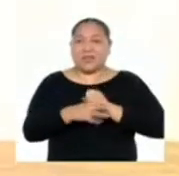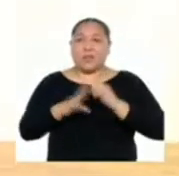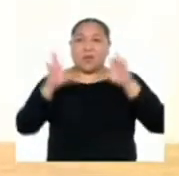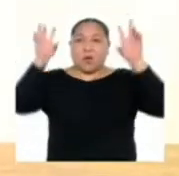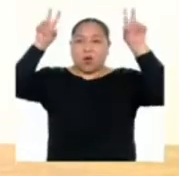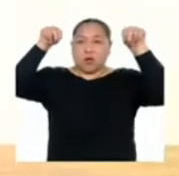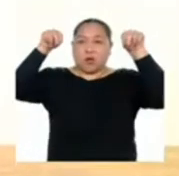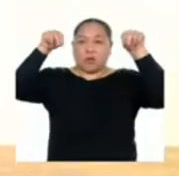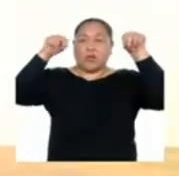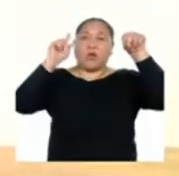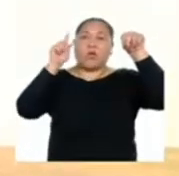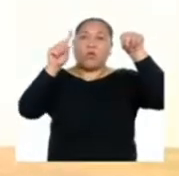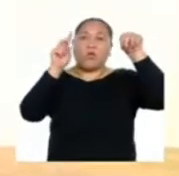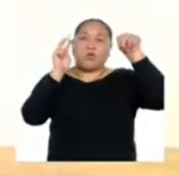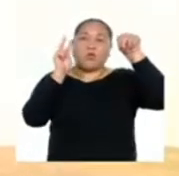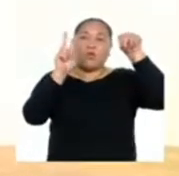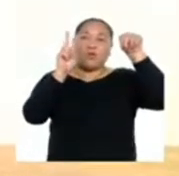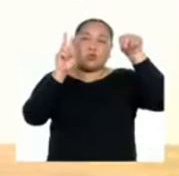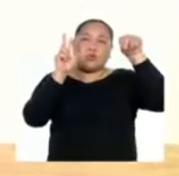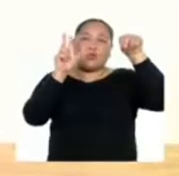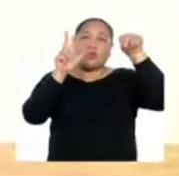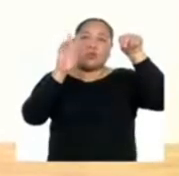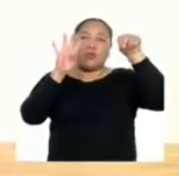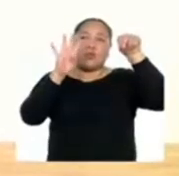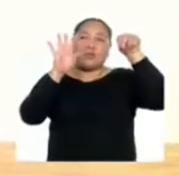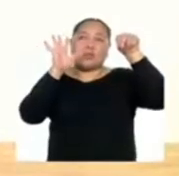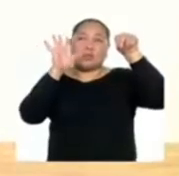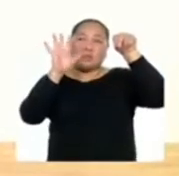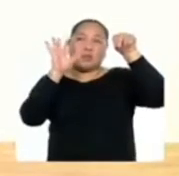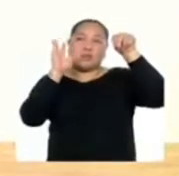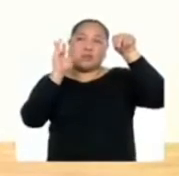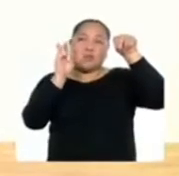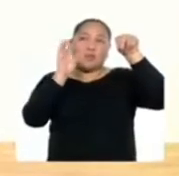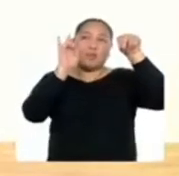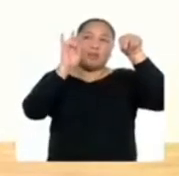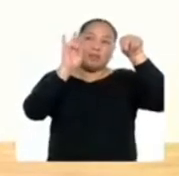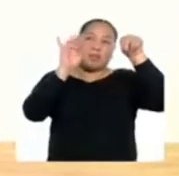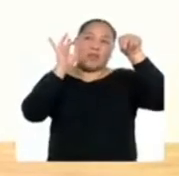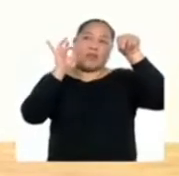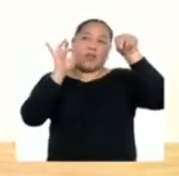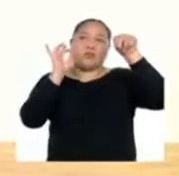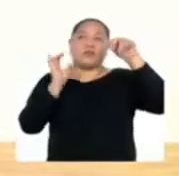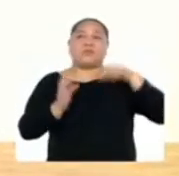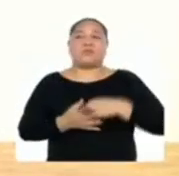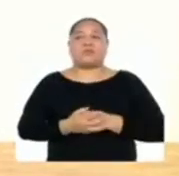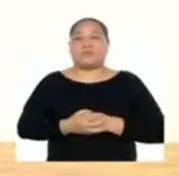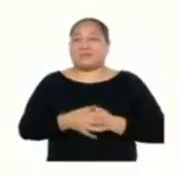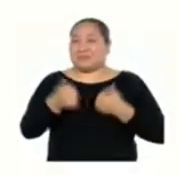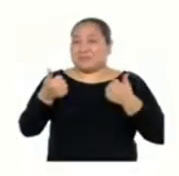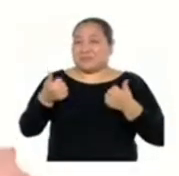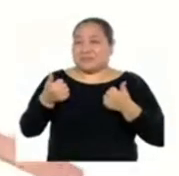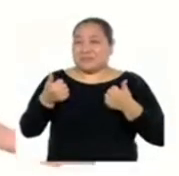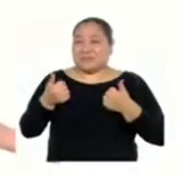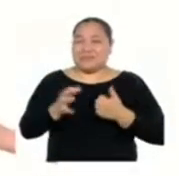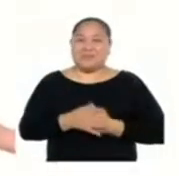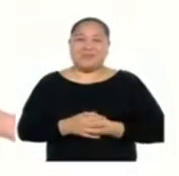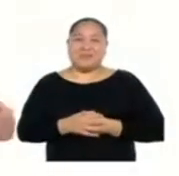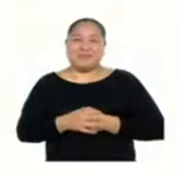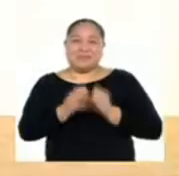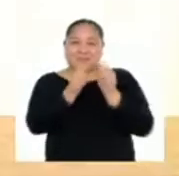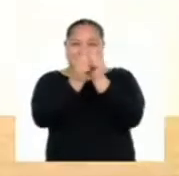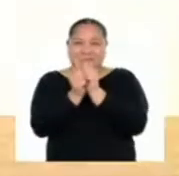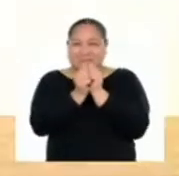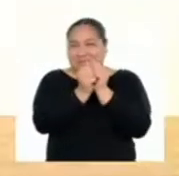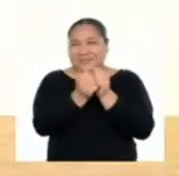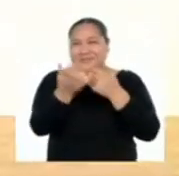la colgamos. 1, 2, 3, 4, 5, 6, 7, 8. ¿Qué les pareció? ¿Vamos